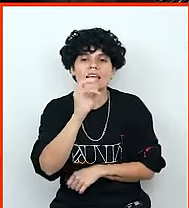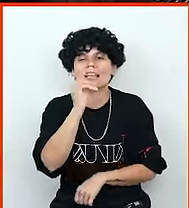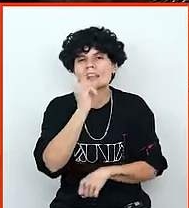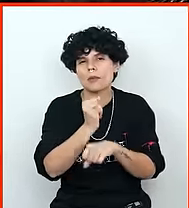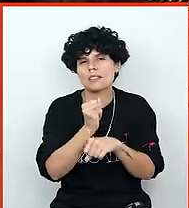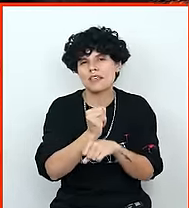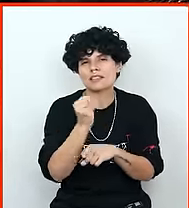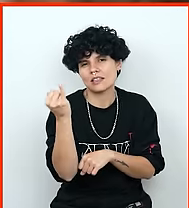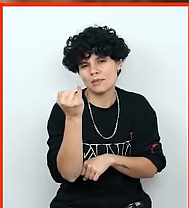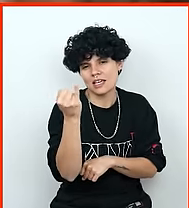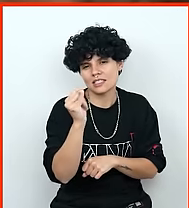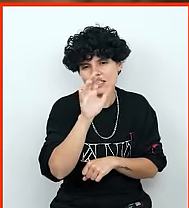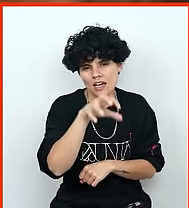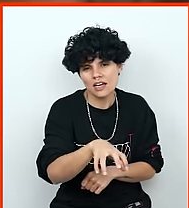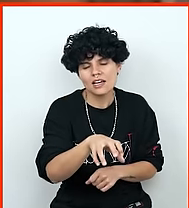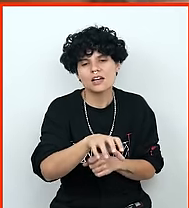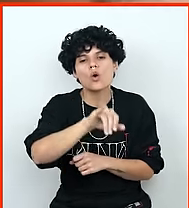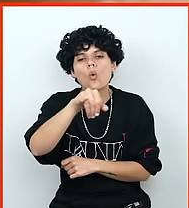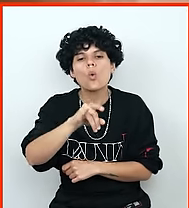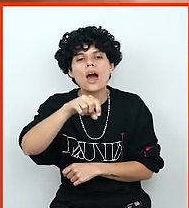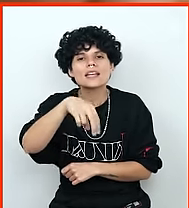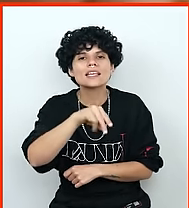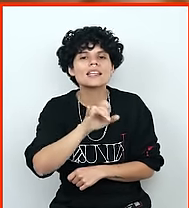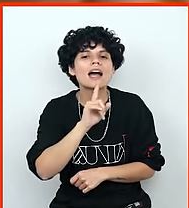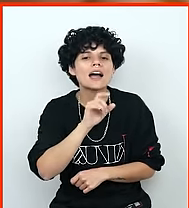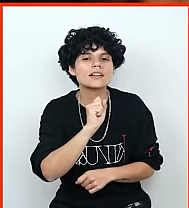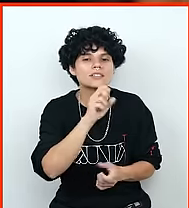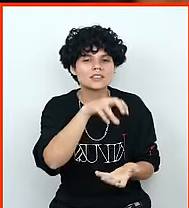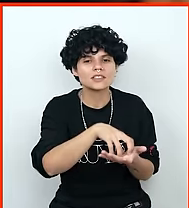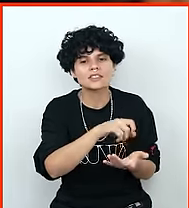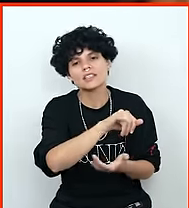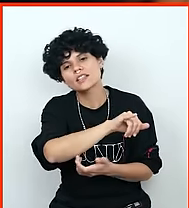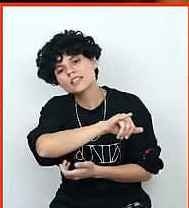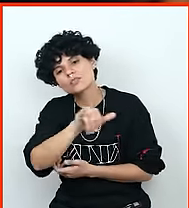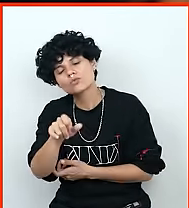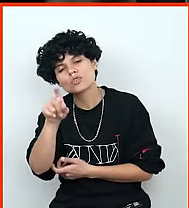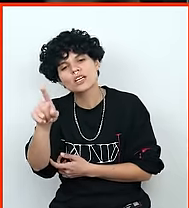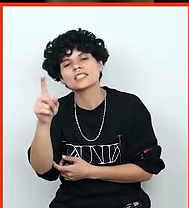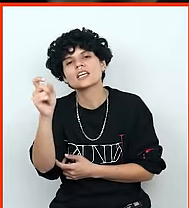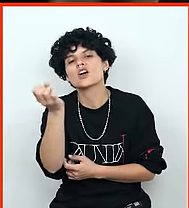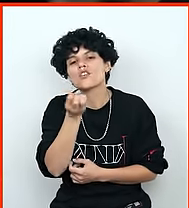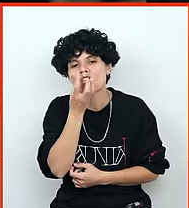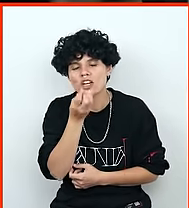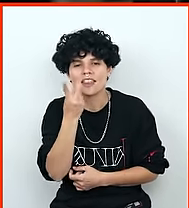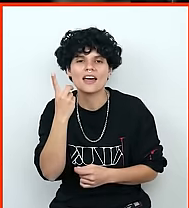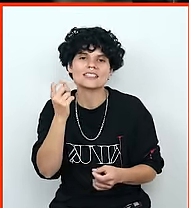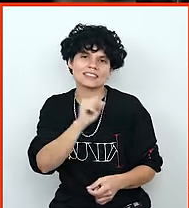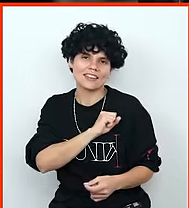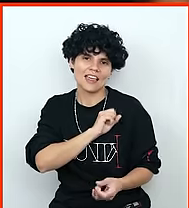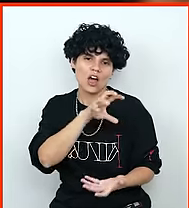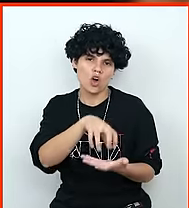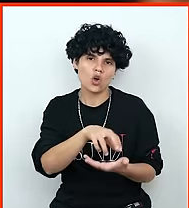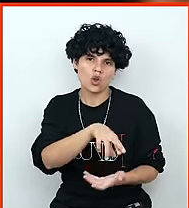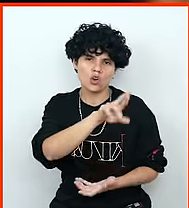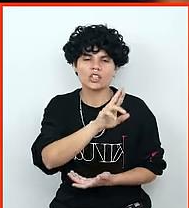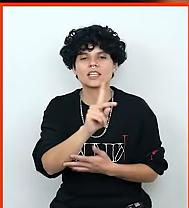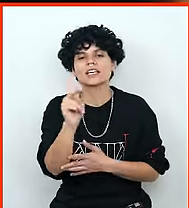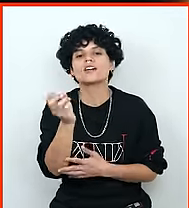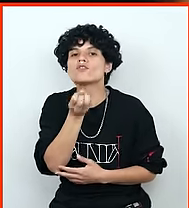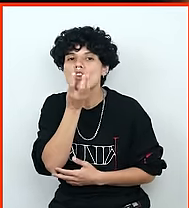Ya. Y después nos vamos para la Florida. Y después terminé en Bilbao. ¿Y a qué edad te fuiste a la Florida? A